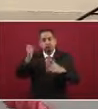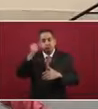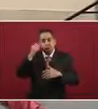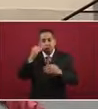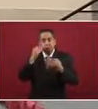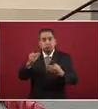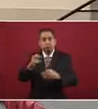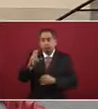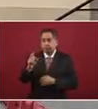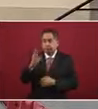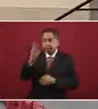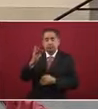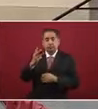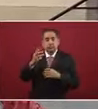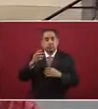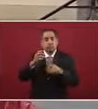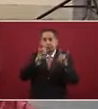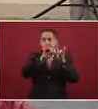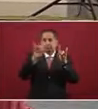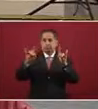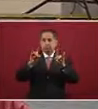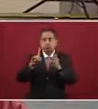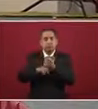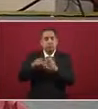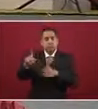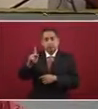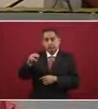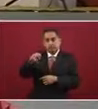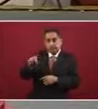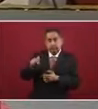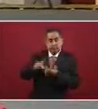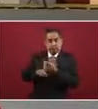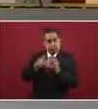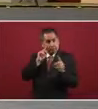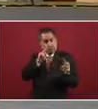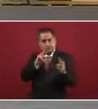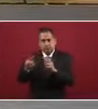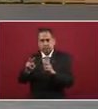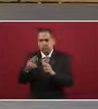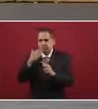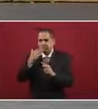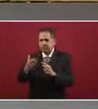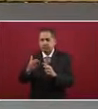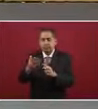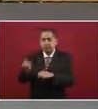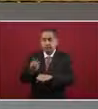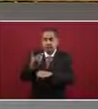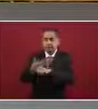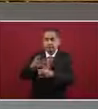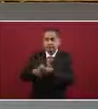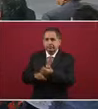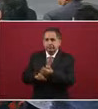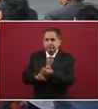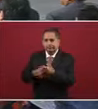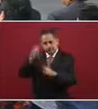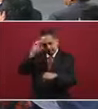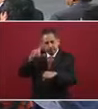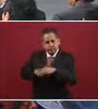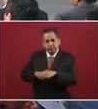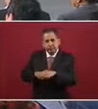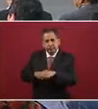las 33 obras que se dieron en Los Pinos y ahí estuvo la secretaria de